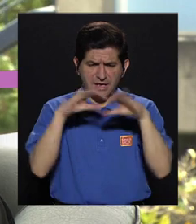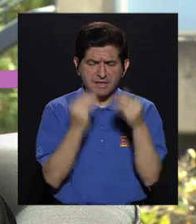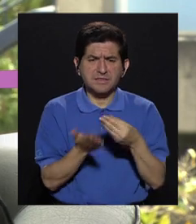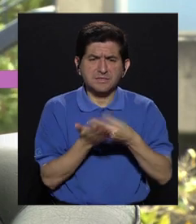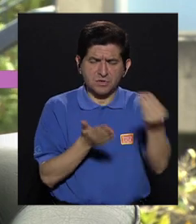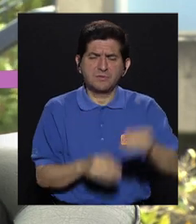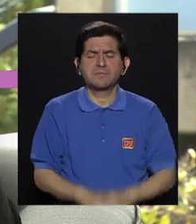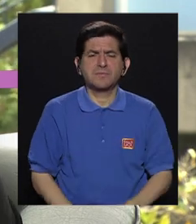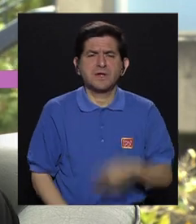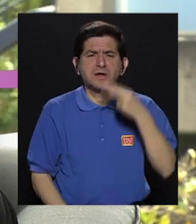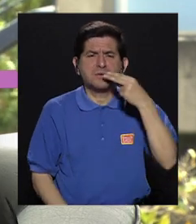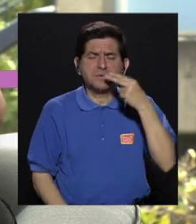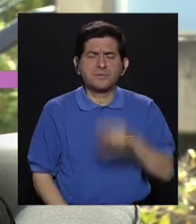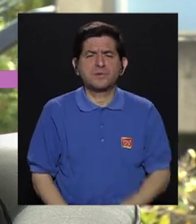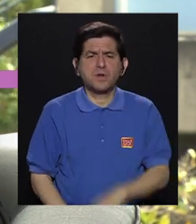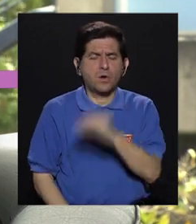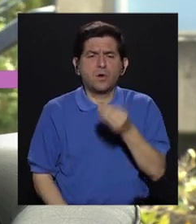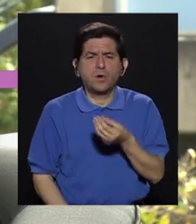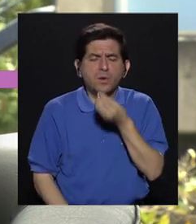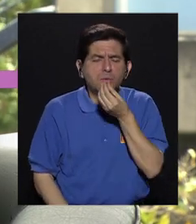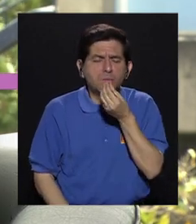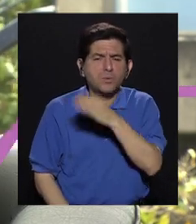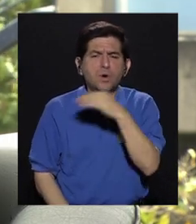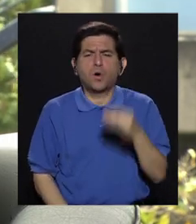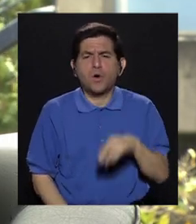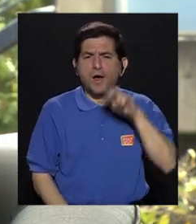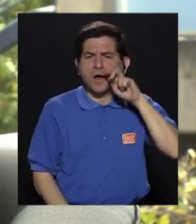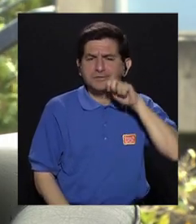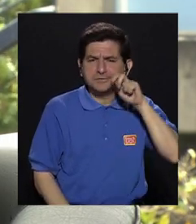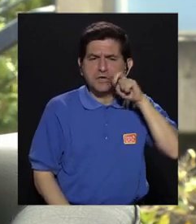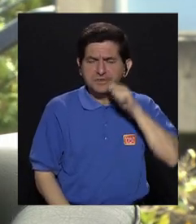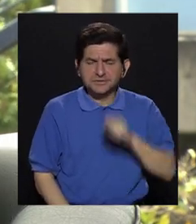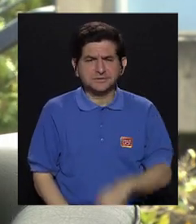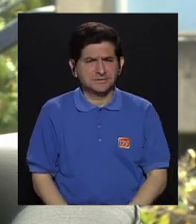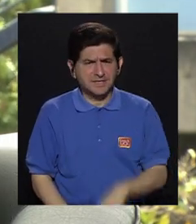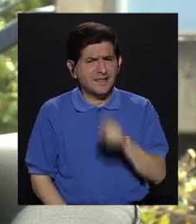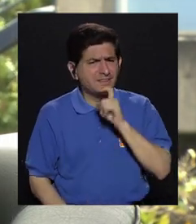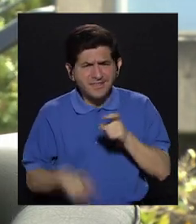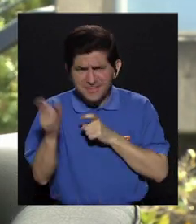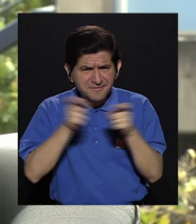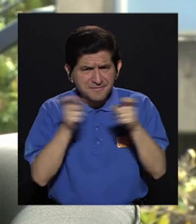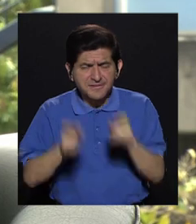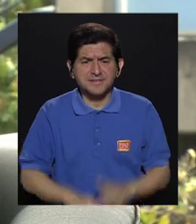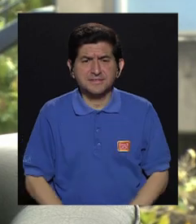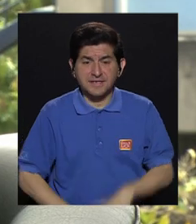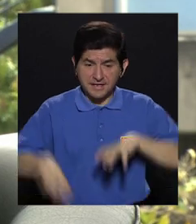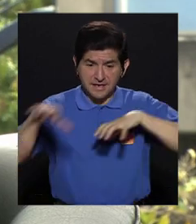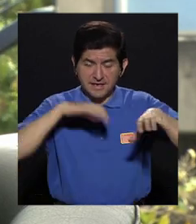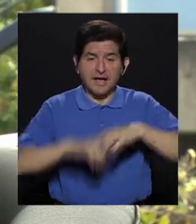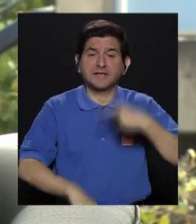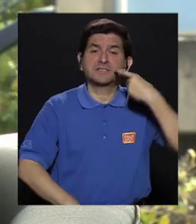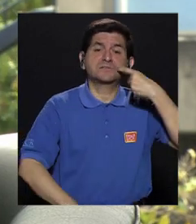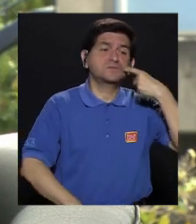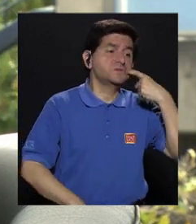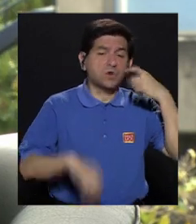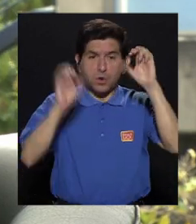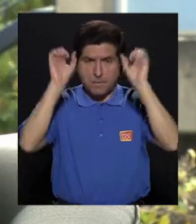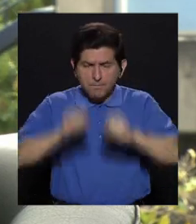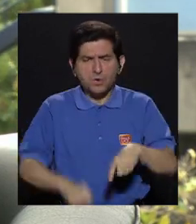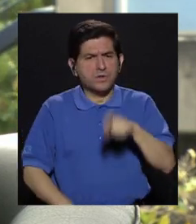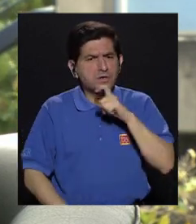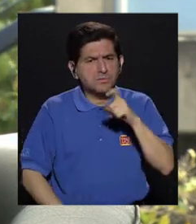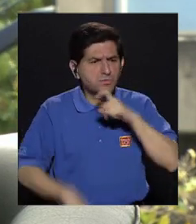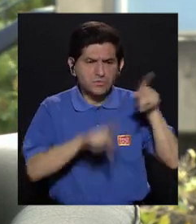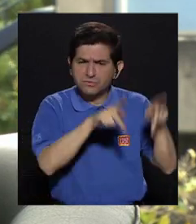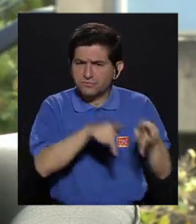categorías, ¿verdad? En cigarrillos, para chupar, para mascar. Ha sido muy difícil poder controlarlo, ¿verdad? Y es que también la acción adictiva que tienen